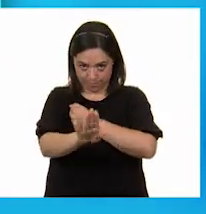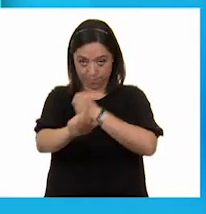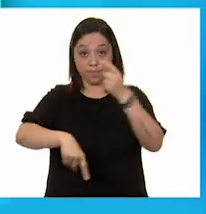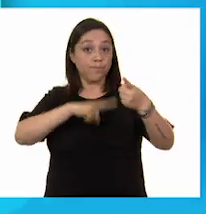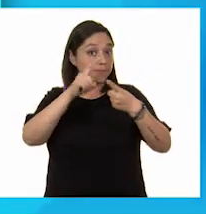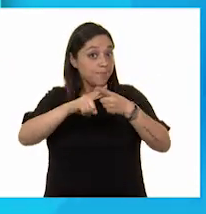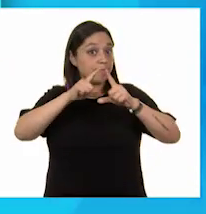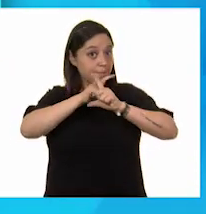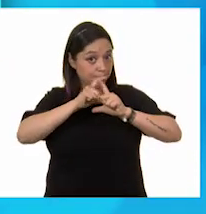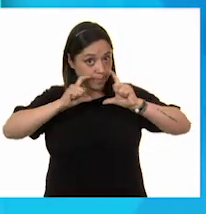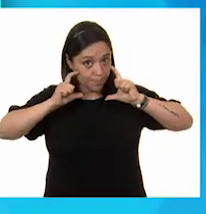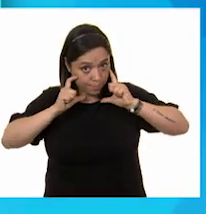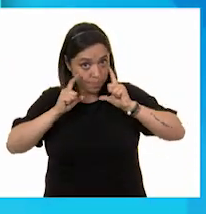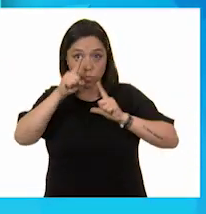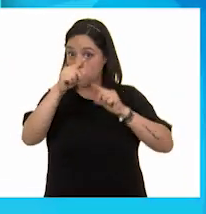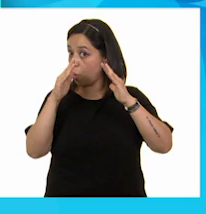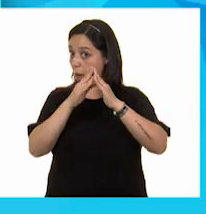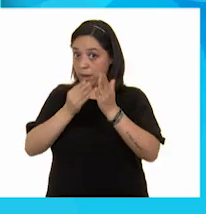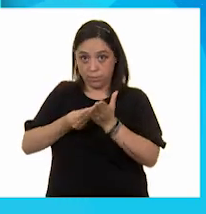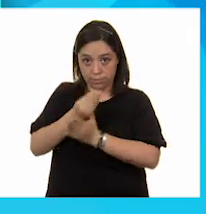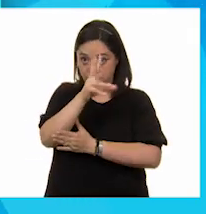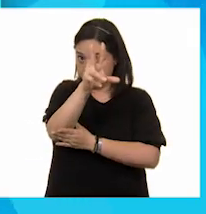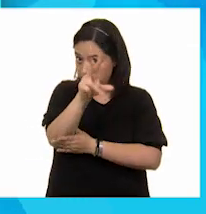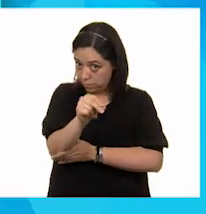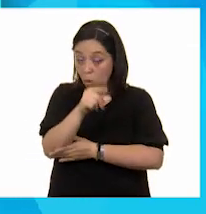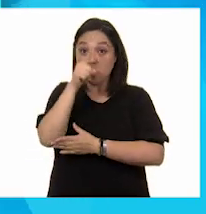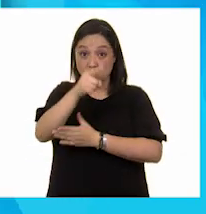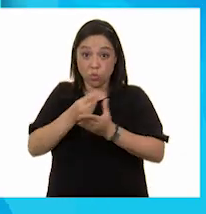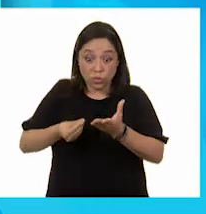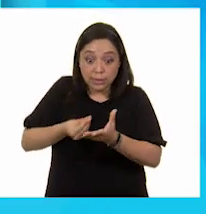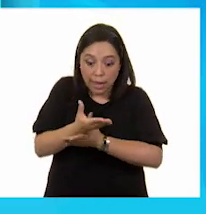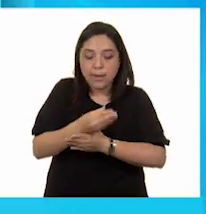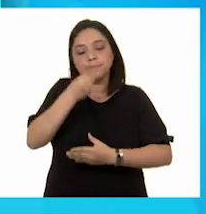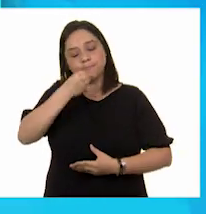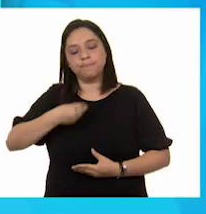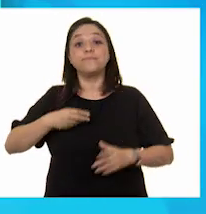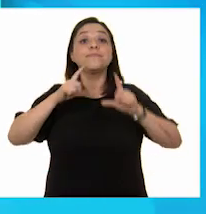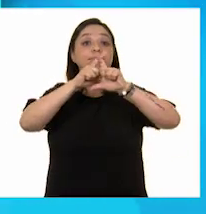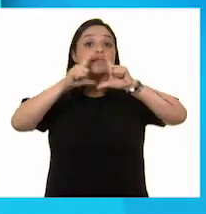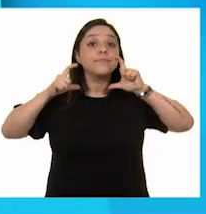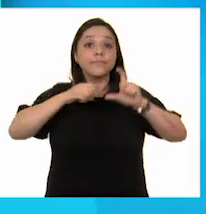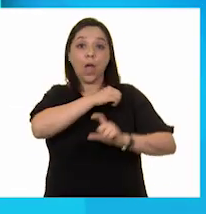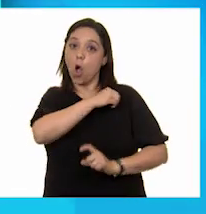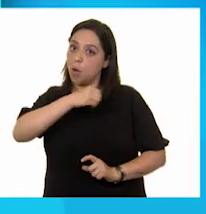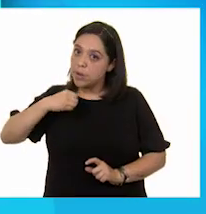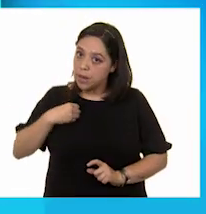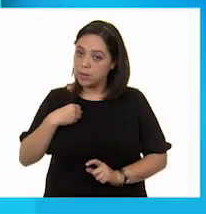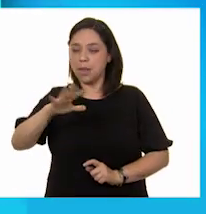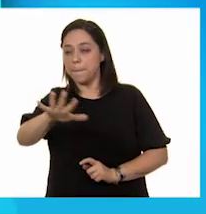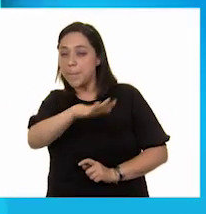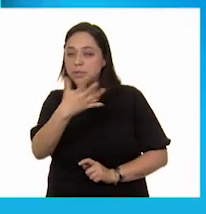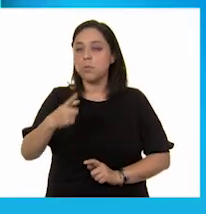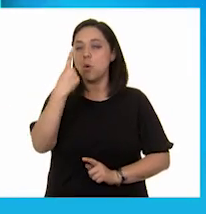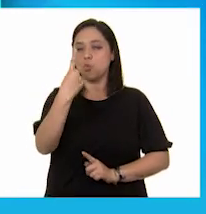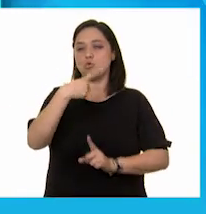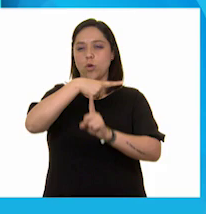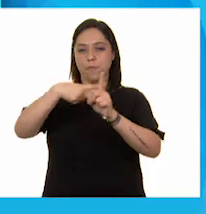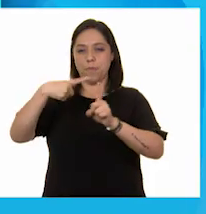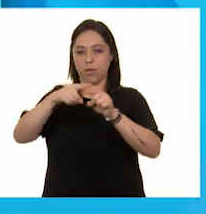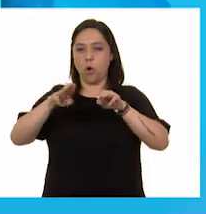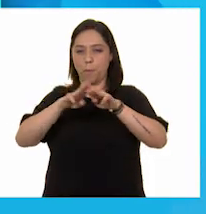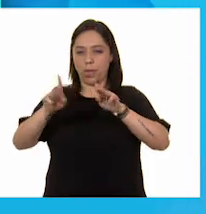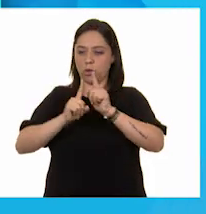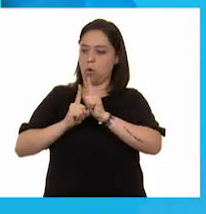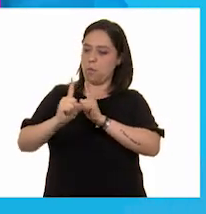Utiliza cubrebocas. No salgas de casa. Si tienes que hacerlo, recuerda que es obligatorio utilizarlo. Mantén una distancia mínima de un